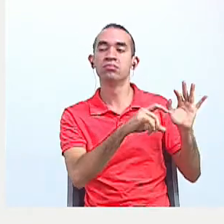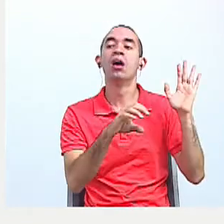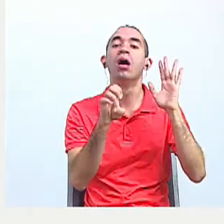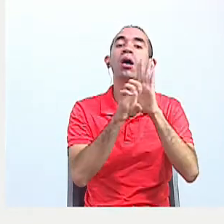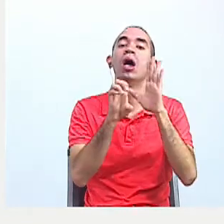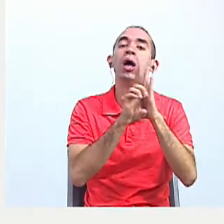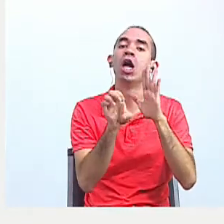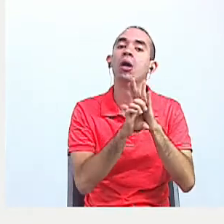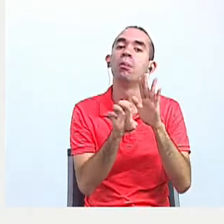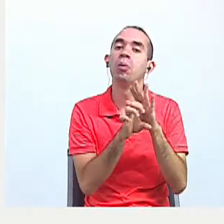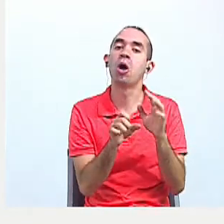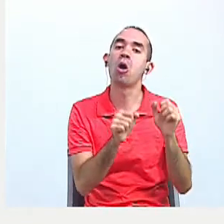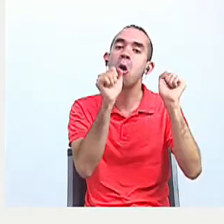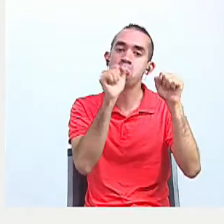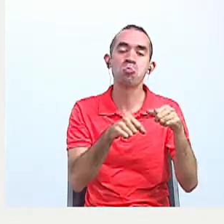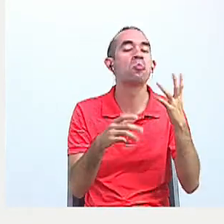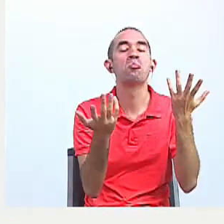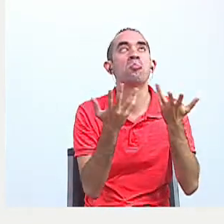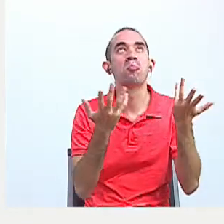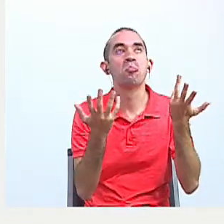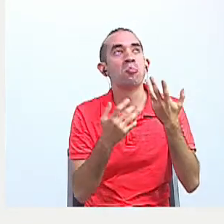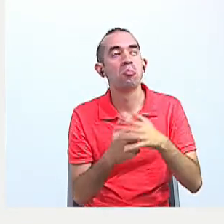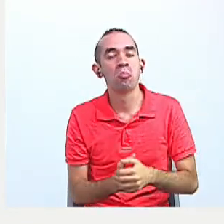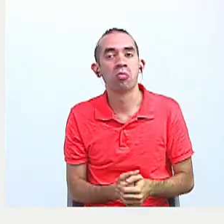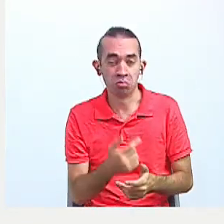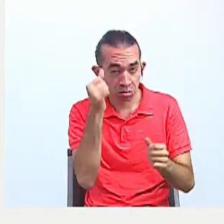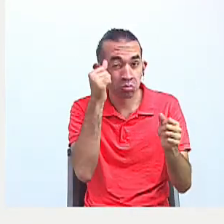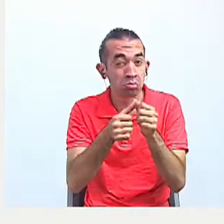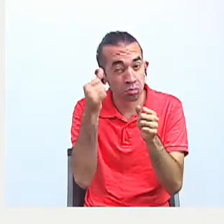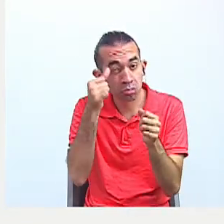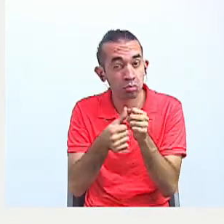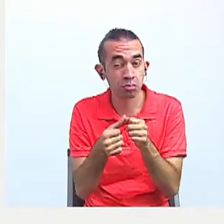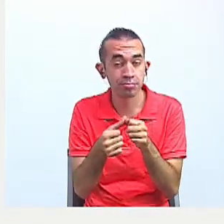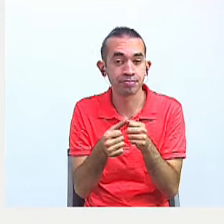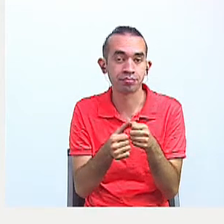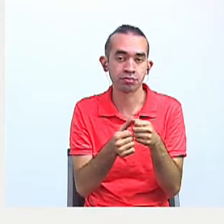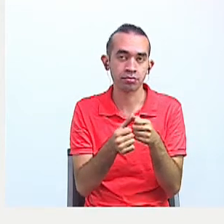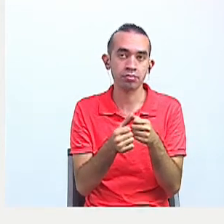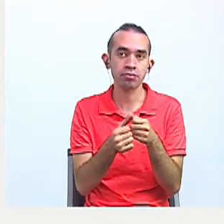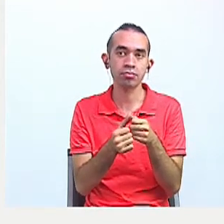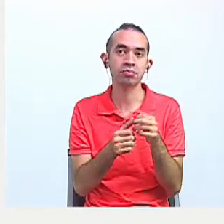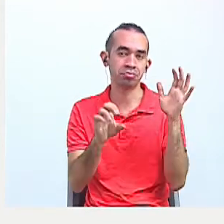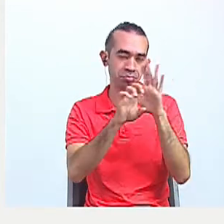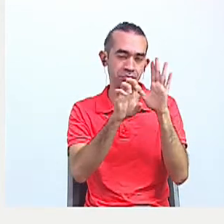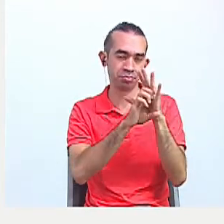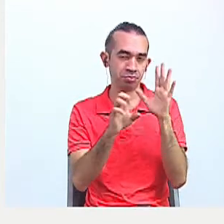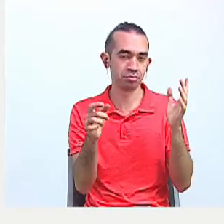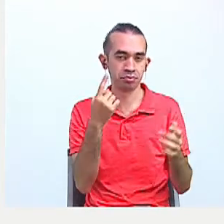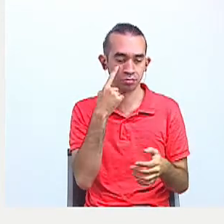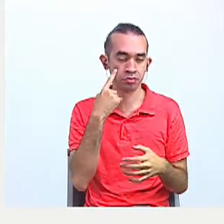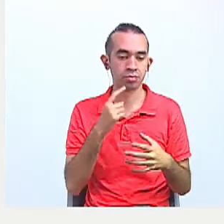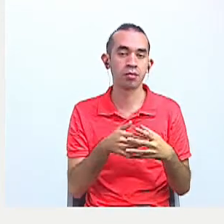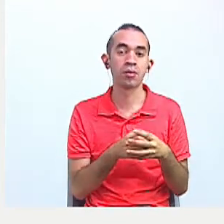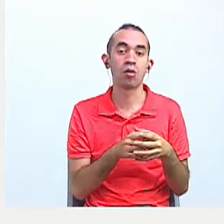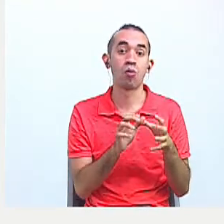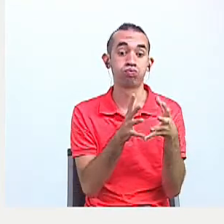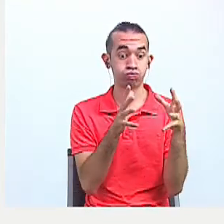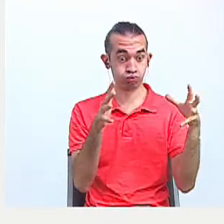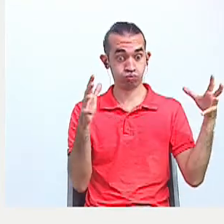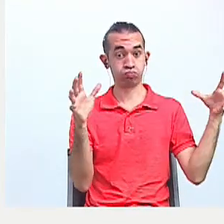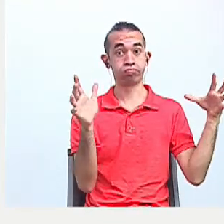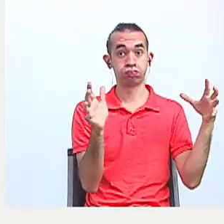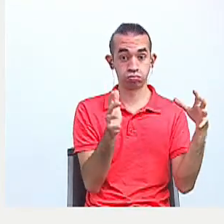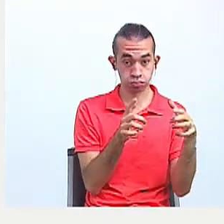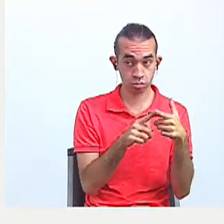encontrar de cantidades escalares? ¿Recuerdan algunos? Bueno, voy a enseñarles algunos ejemplos como el